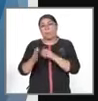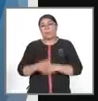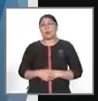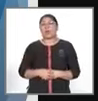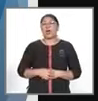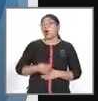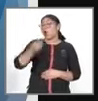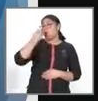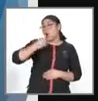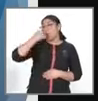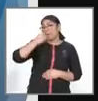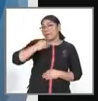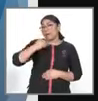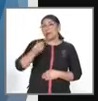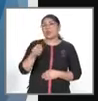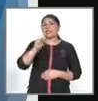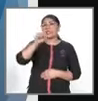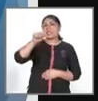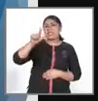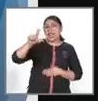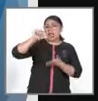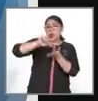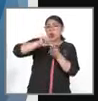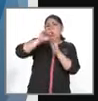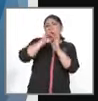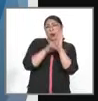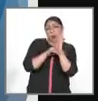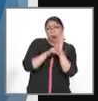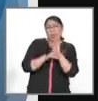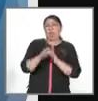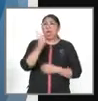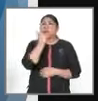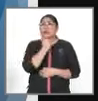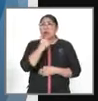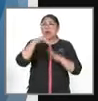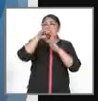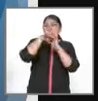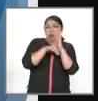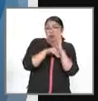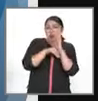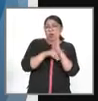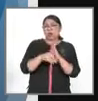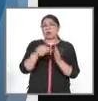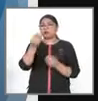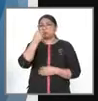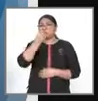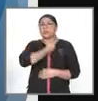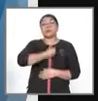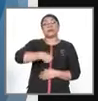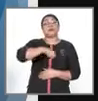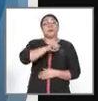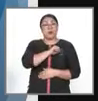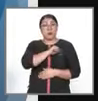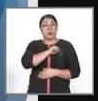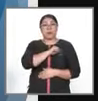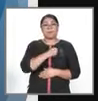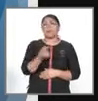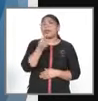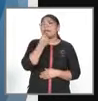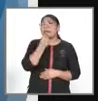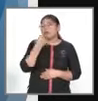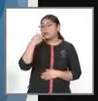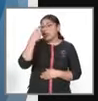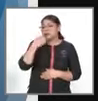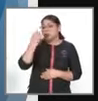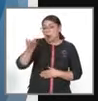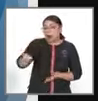calidad adecuada baja en sal baja en azúcar baja en alimentos procesados y en los niños escolares algunas maneras de prevenirlo es con un plato